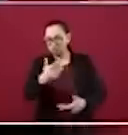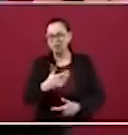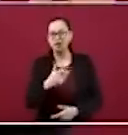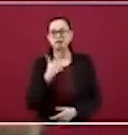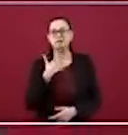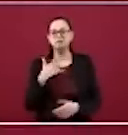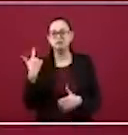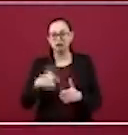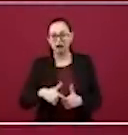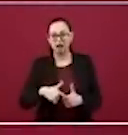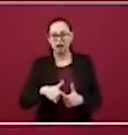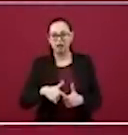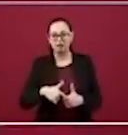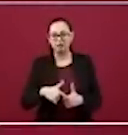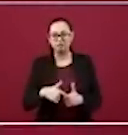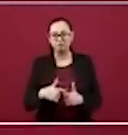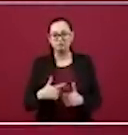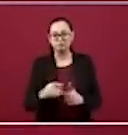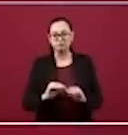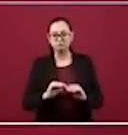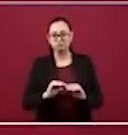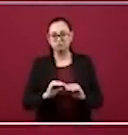¿sí? Incluso